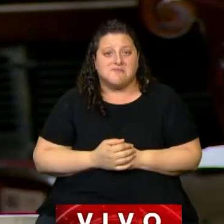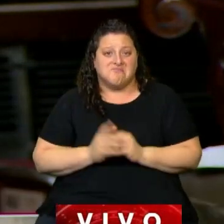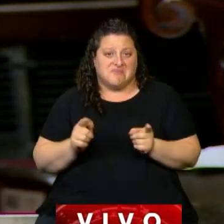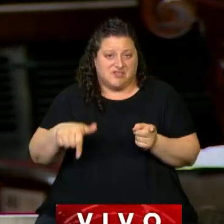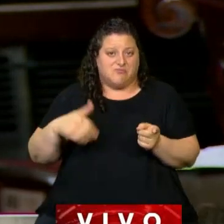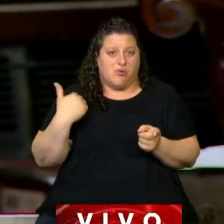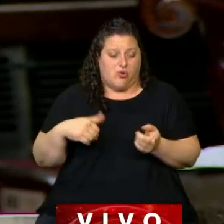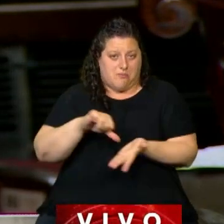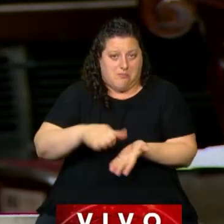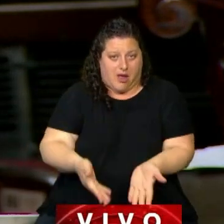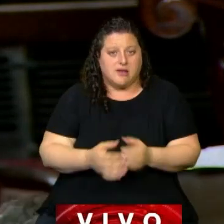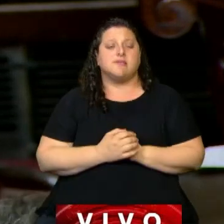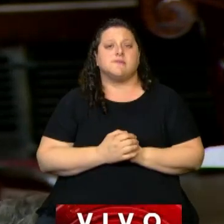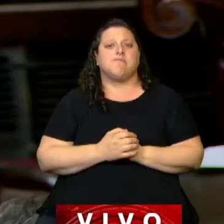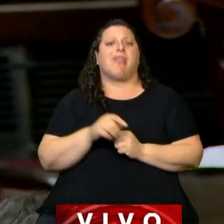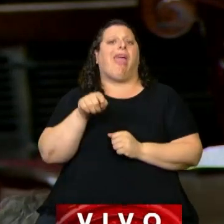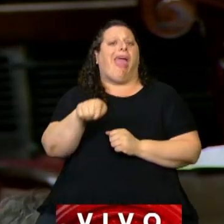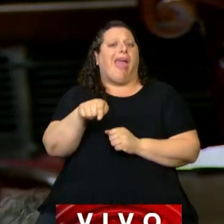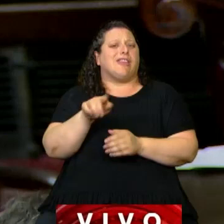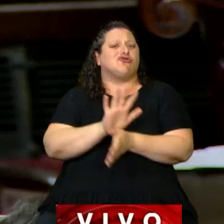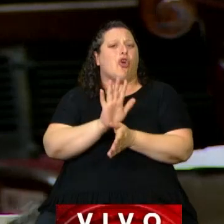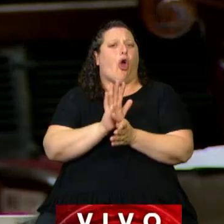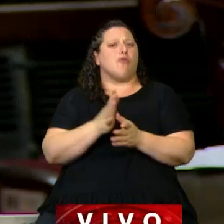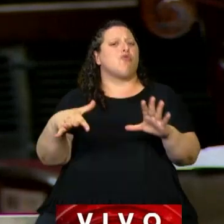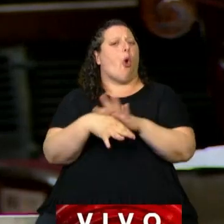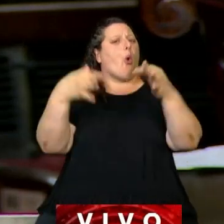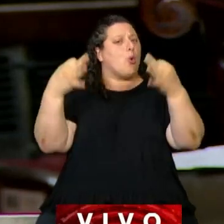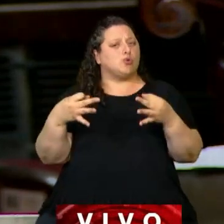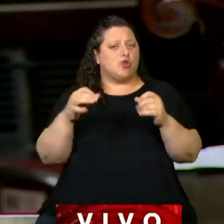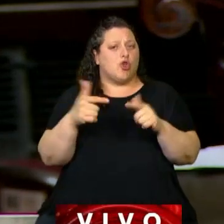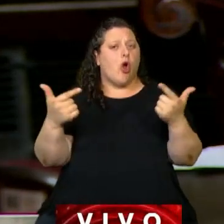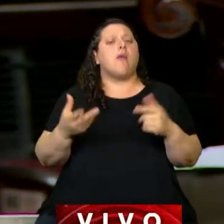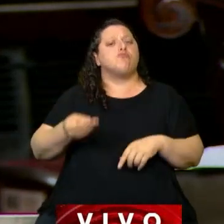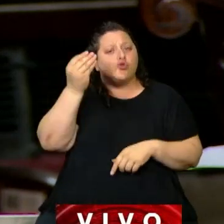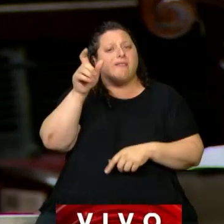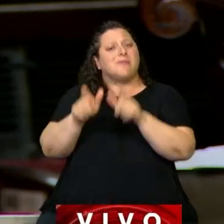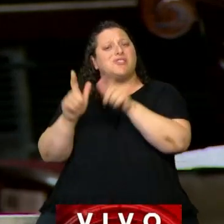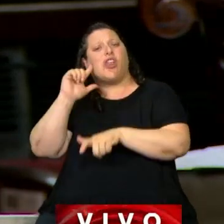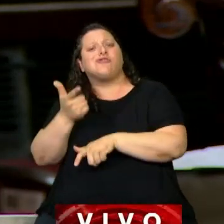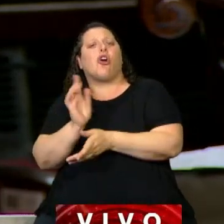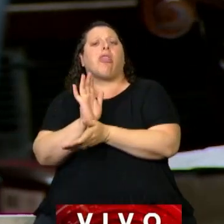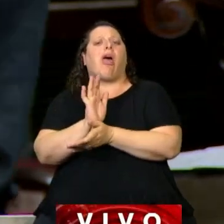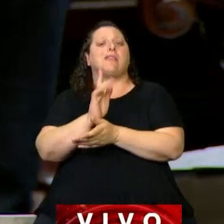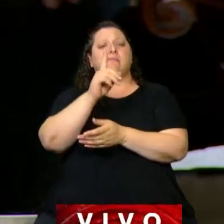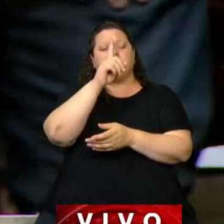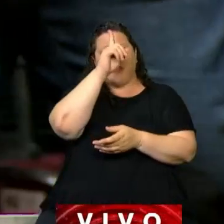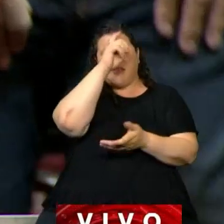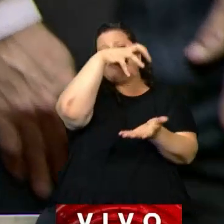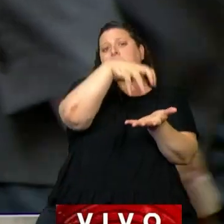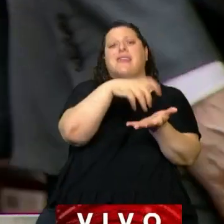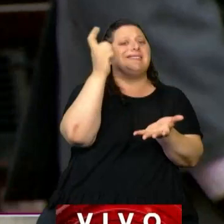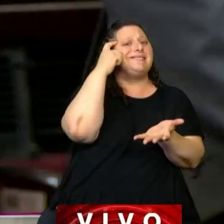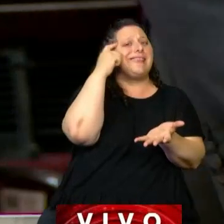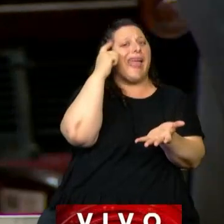consecuencia de esta incapacidad injusta, las personas sordas terminaban internadas en establecimientos psiquiátricos